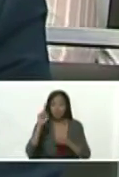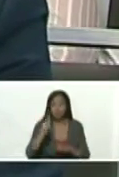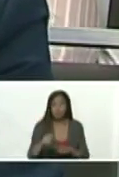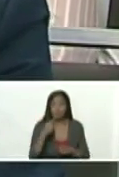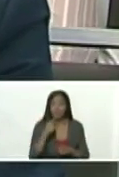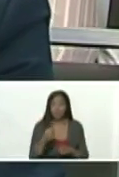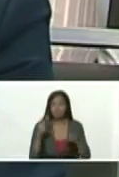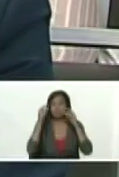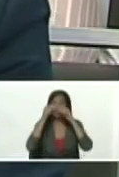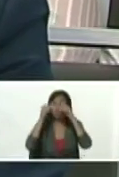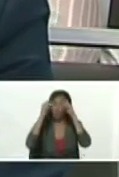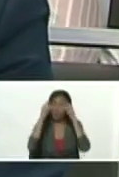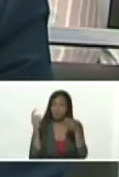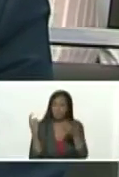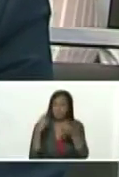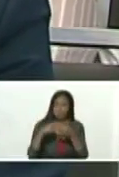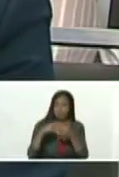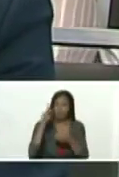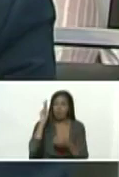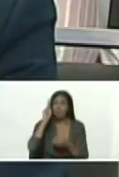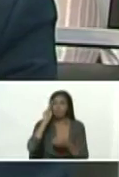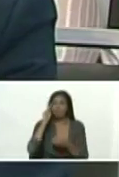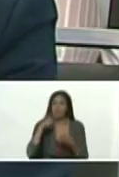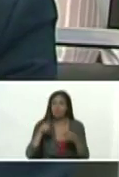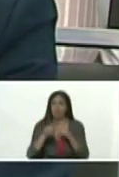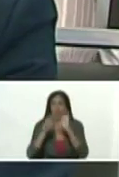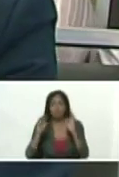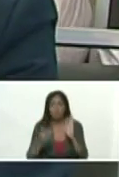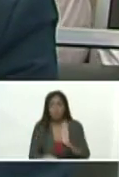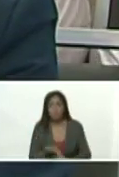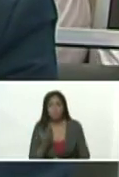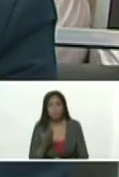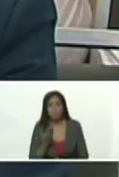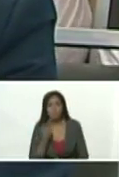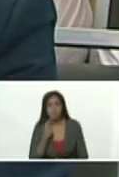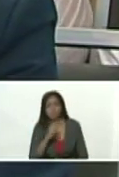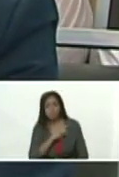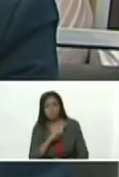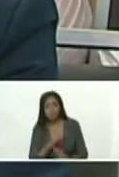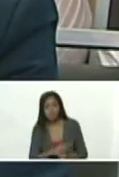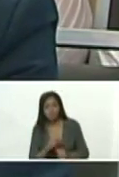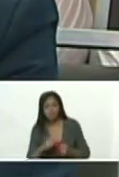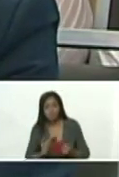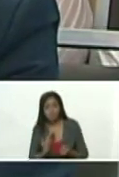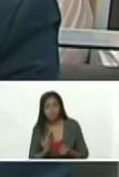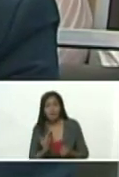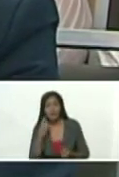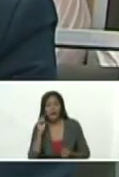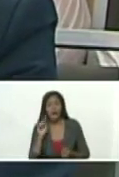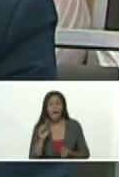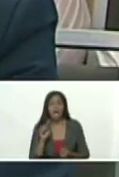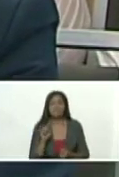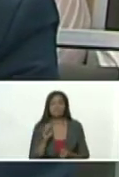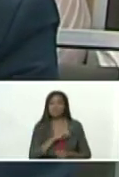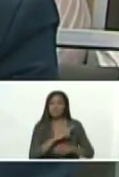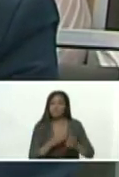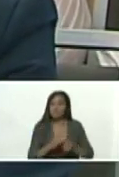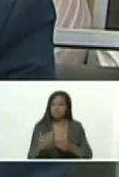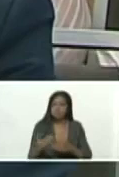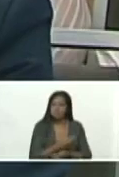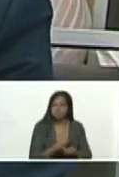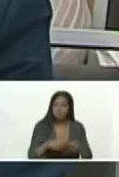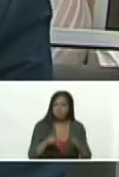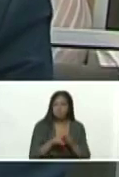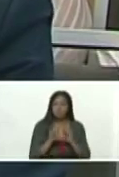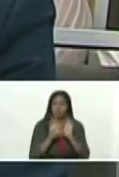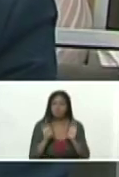Rodríguez, vinculó la pedagogía con algo importante que es el poder. Él tenía una teoría del poder que se recoge en la